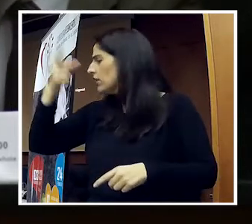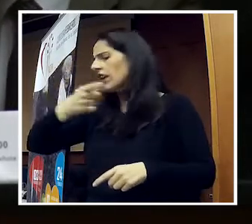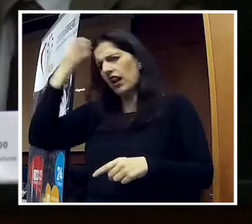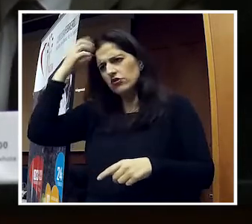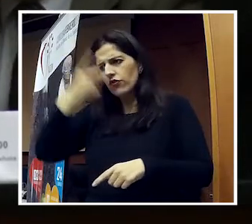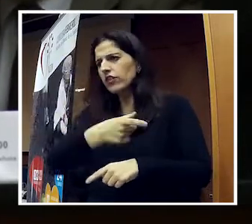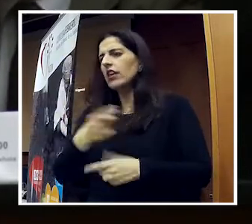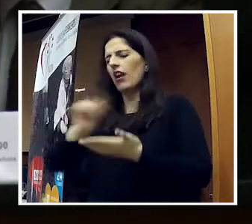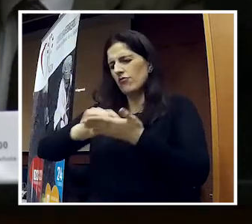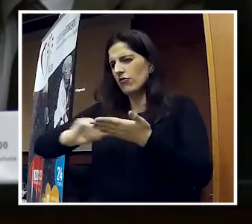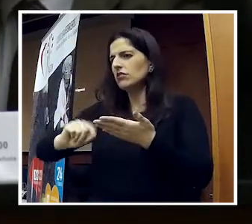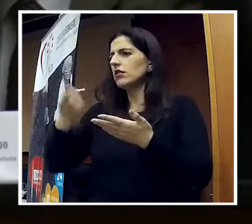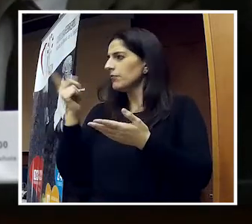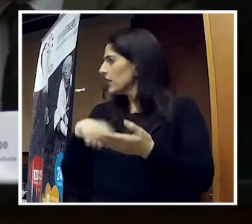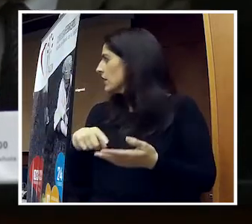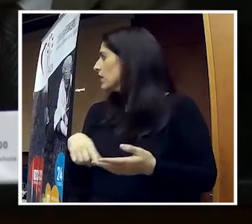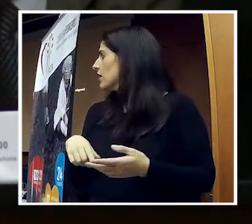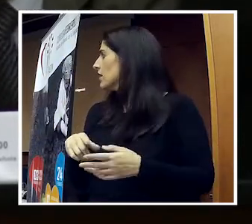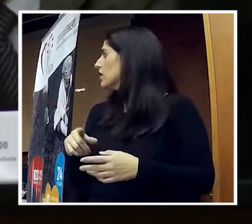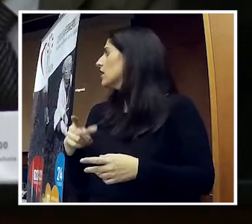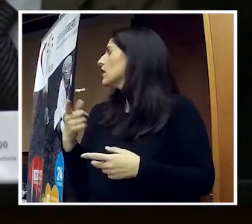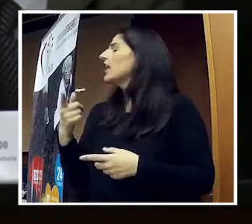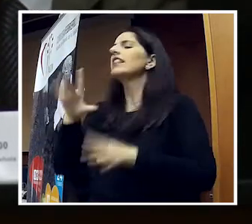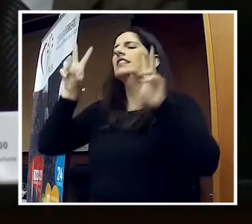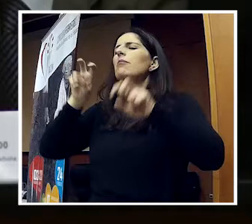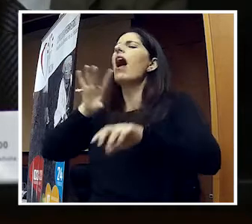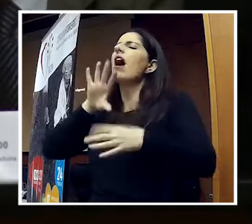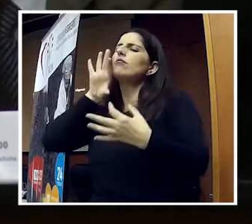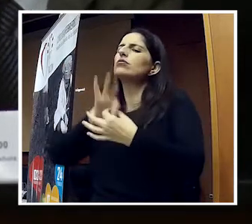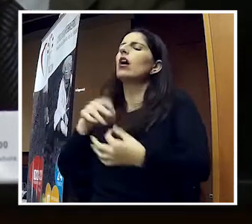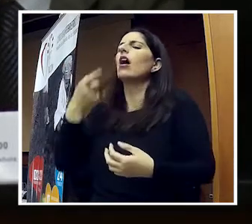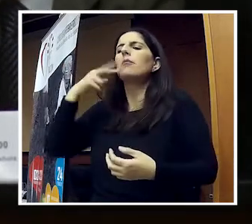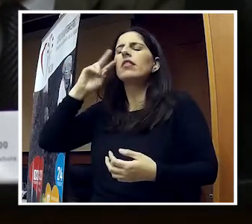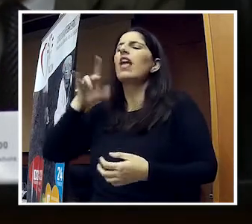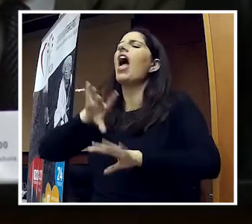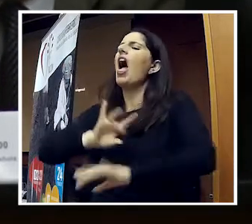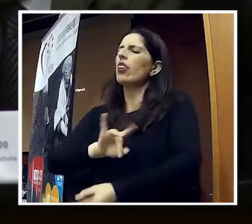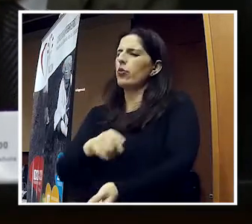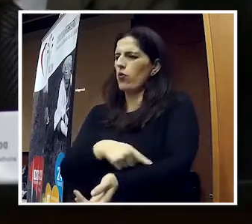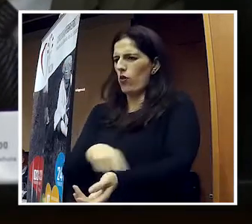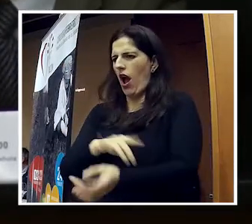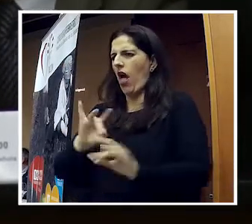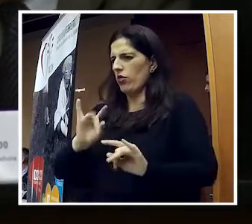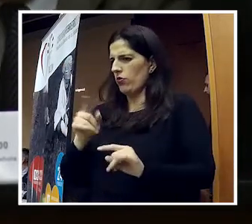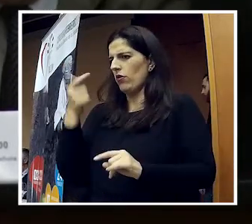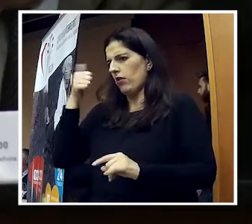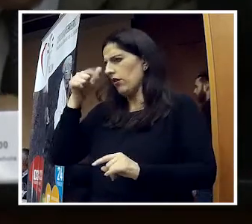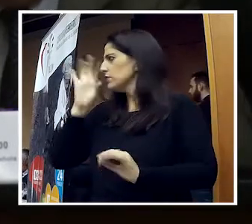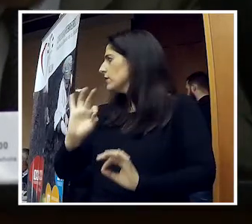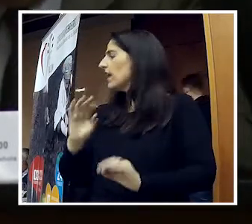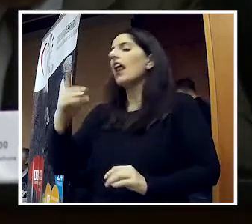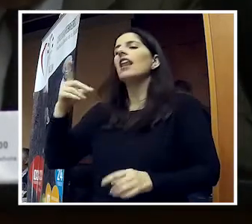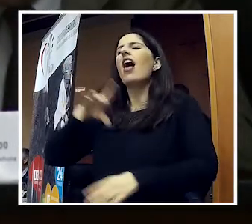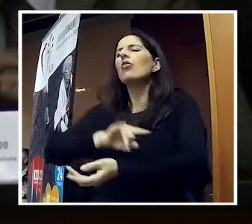de nuestro reciente proceso asistencial integrado en diabetes, que está de muy reciente publicación este mismo año, es uno de los autores